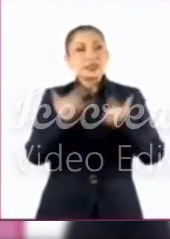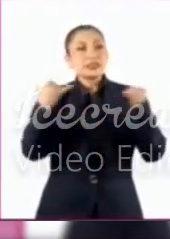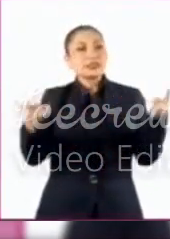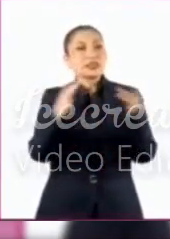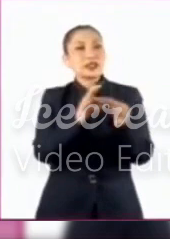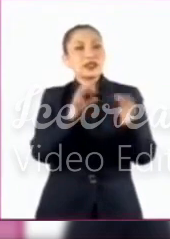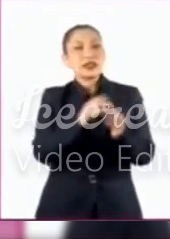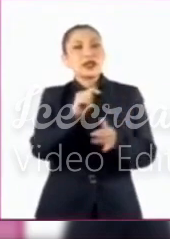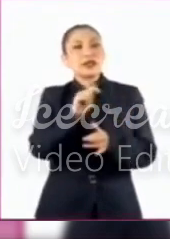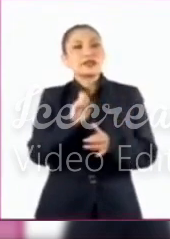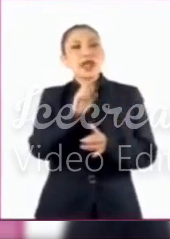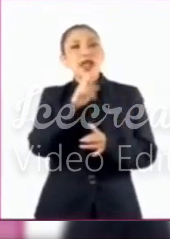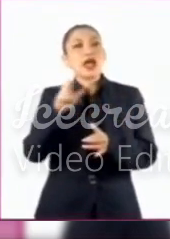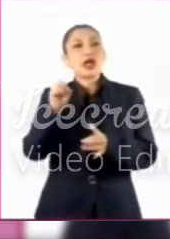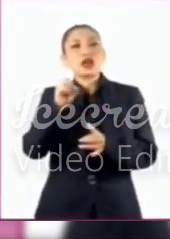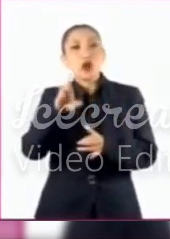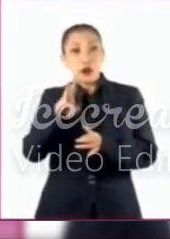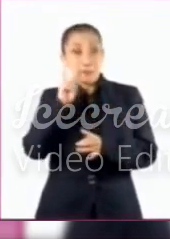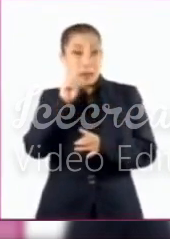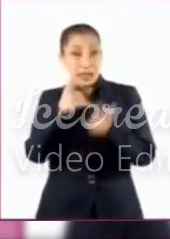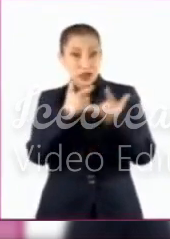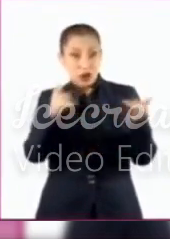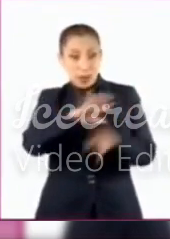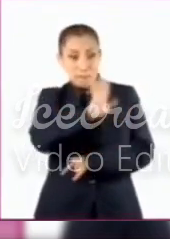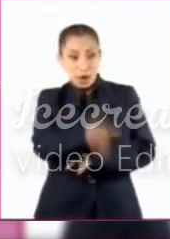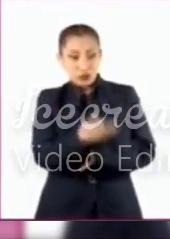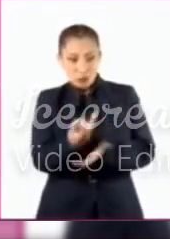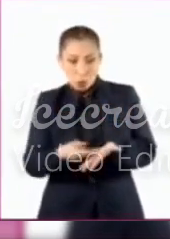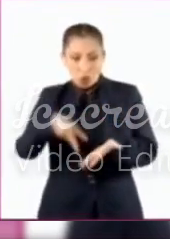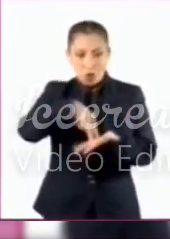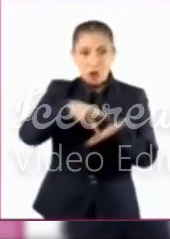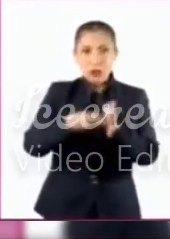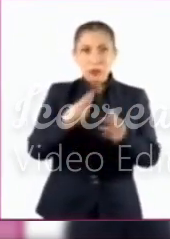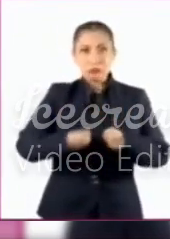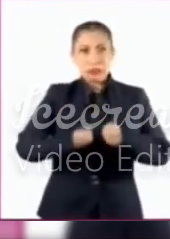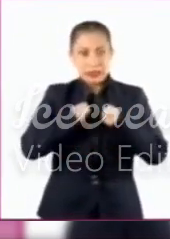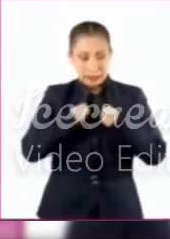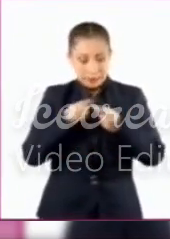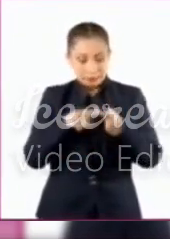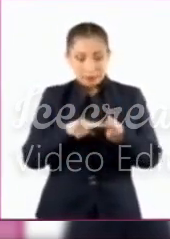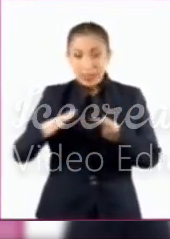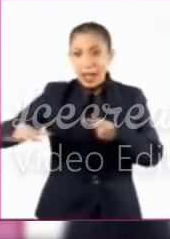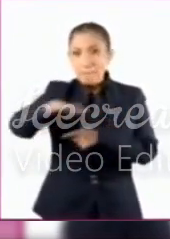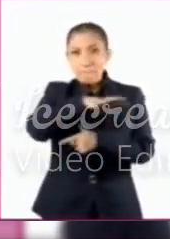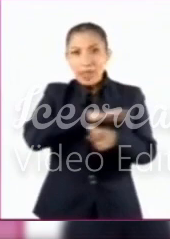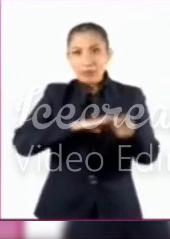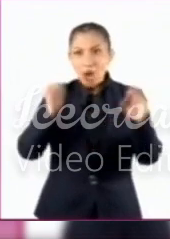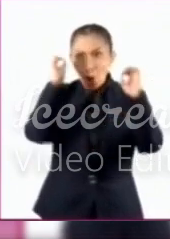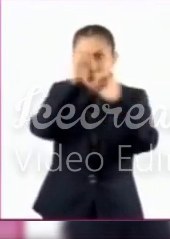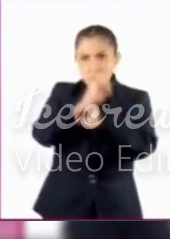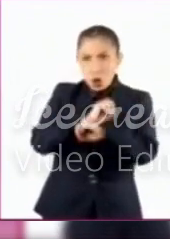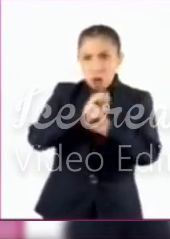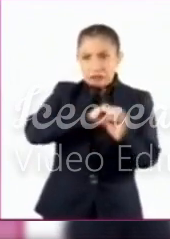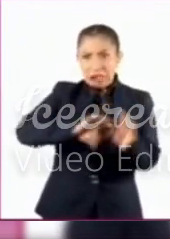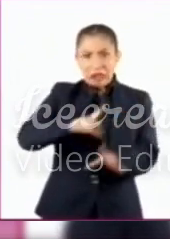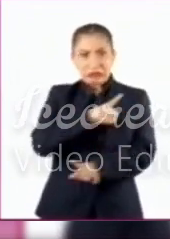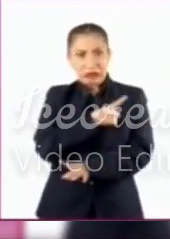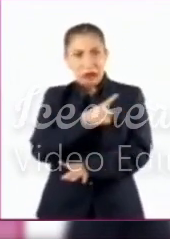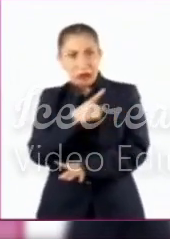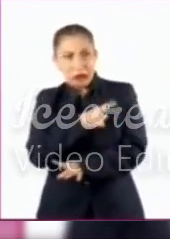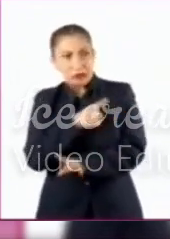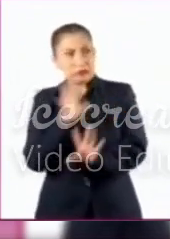terror. En las historias suelen aparecer muertos que vuelven a la vida. Los ambientes son oscuros,